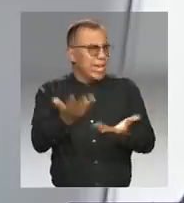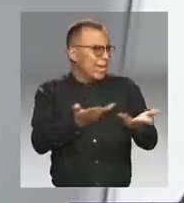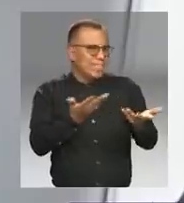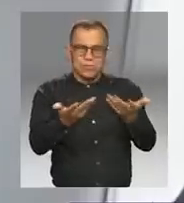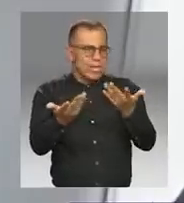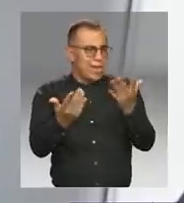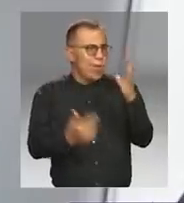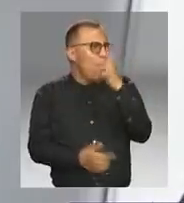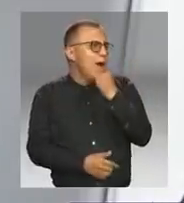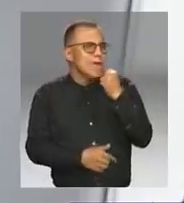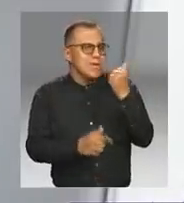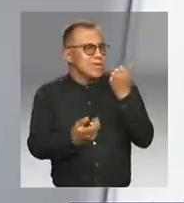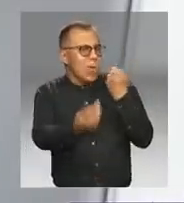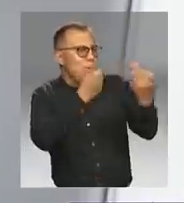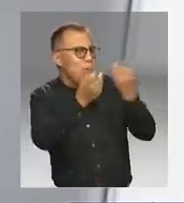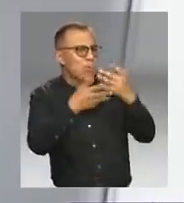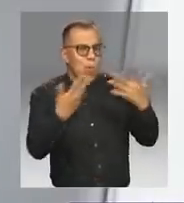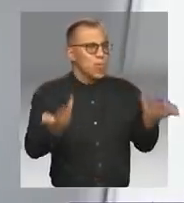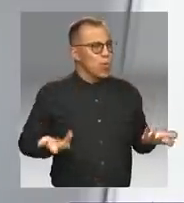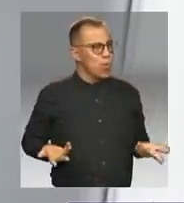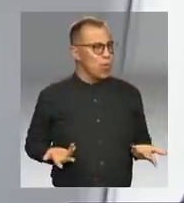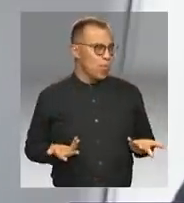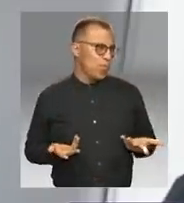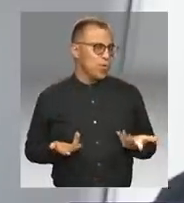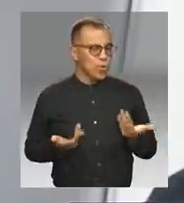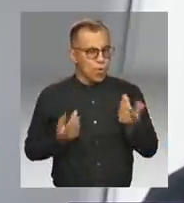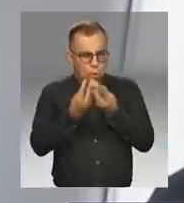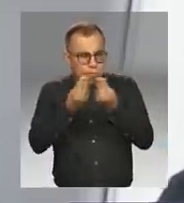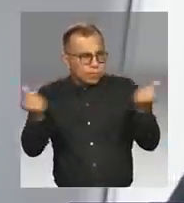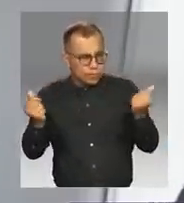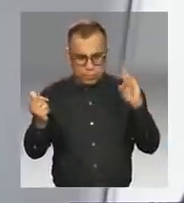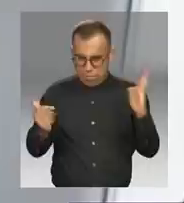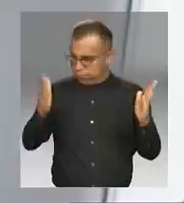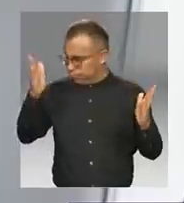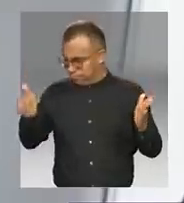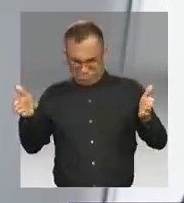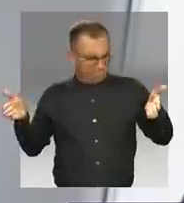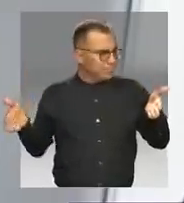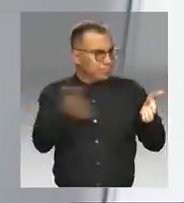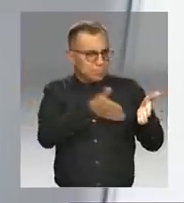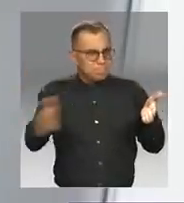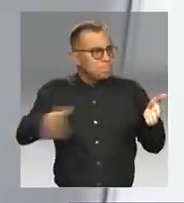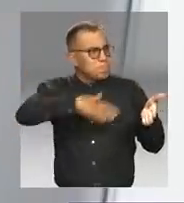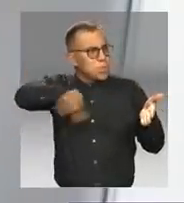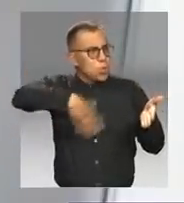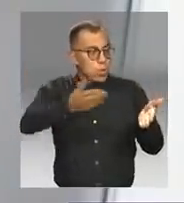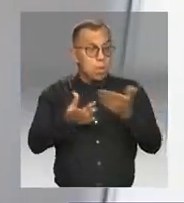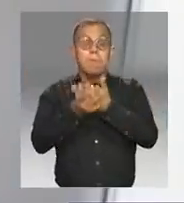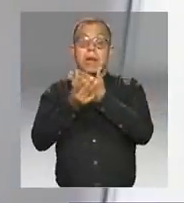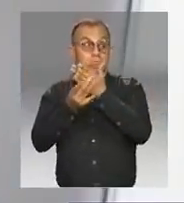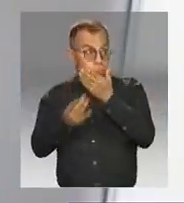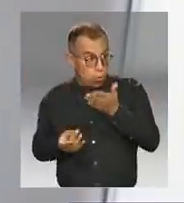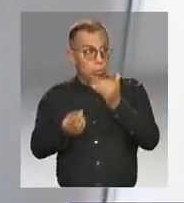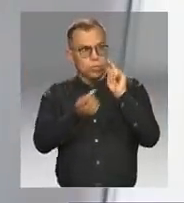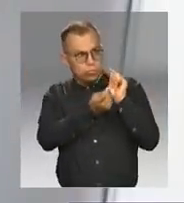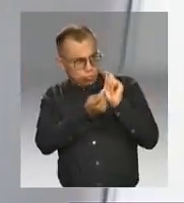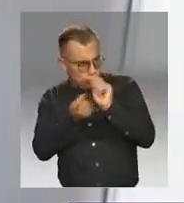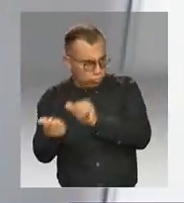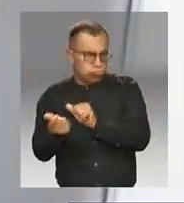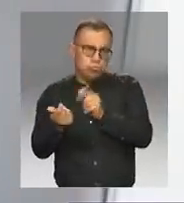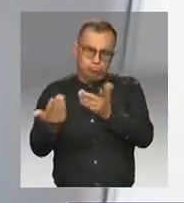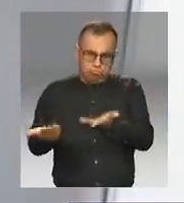explico por qué quieren acabar con la clase media. Entonces, para los pobres hay unos subsidios